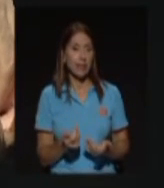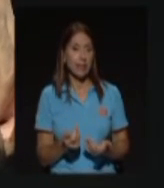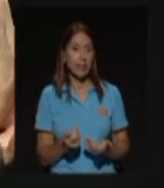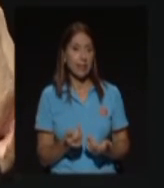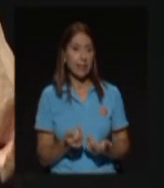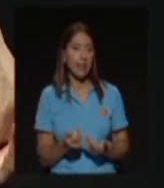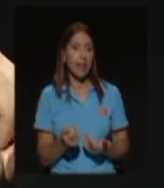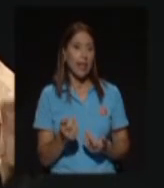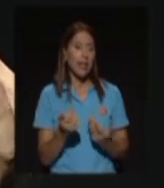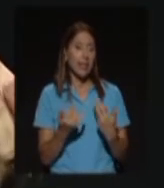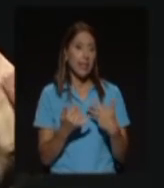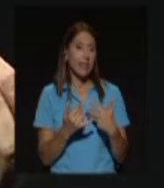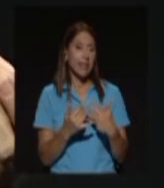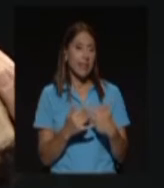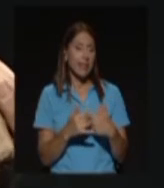las semillas del árbol